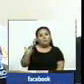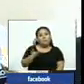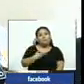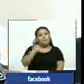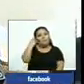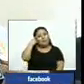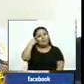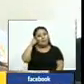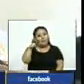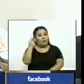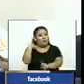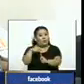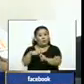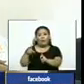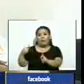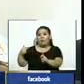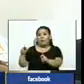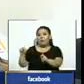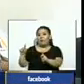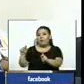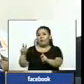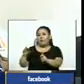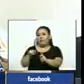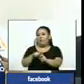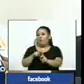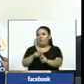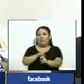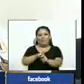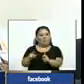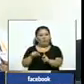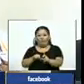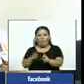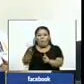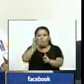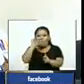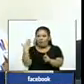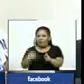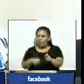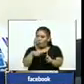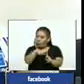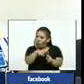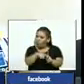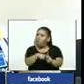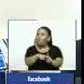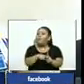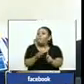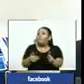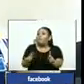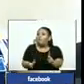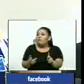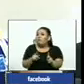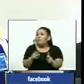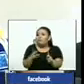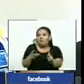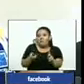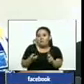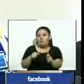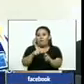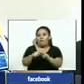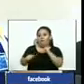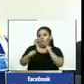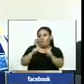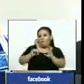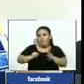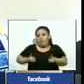que Gustavo López ha sido una persona bastante insolente, malcriada, que no ha querido generar gobernabilidad